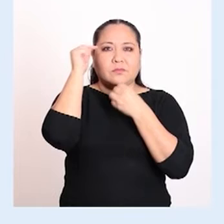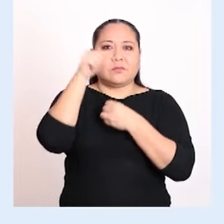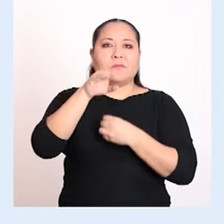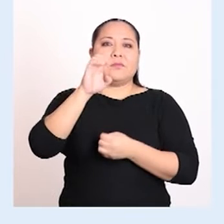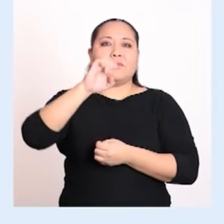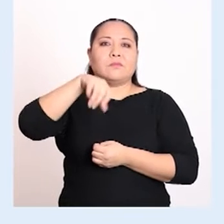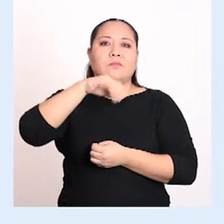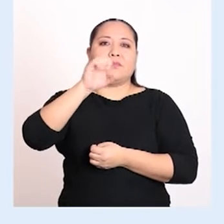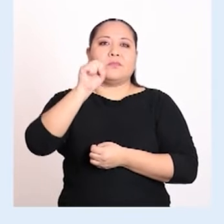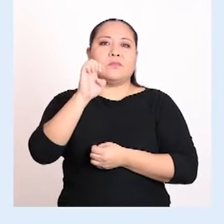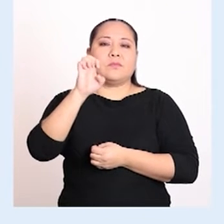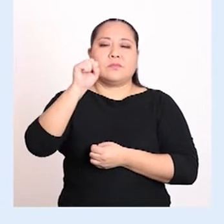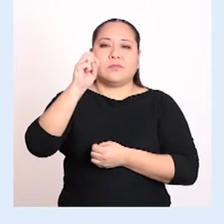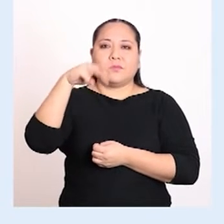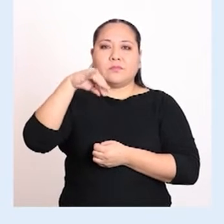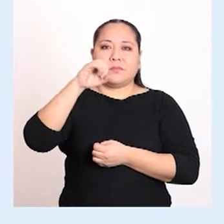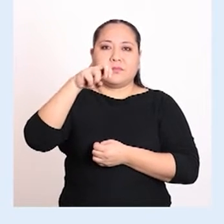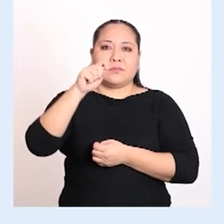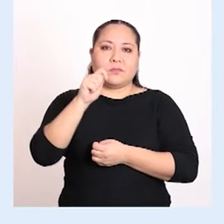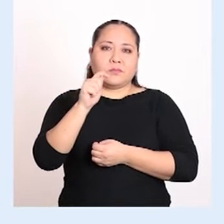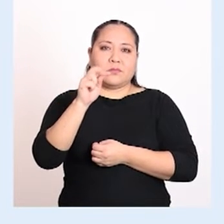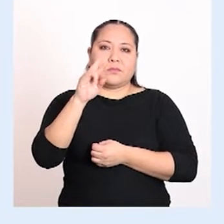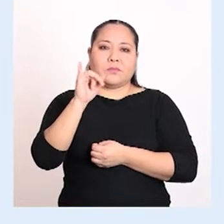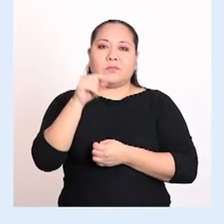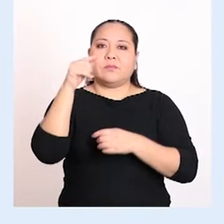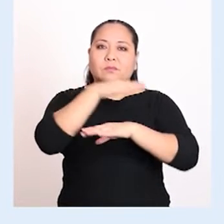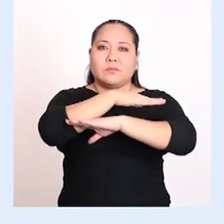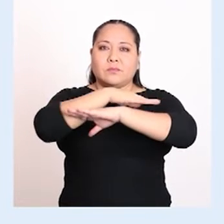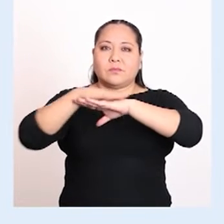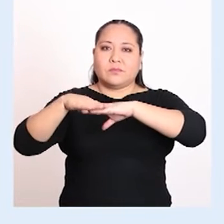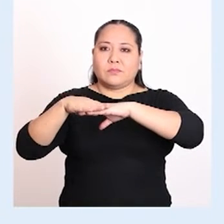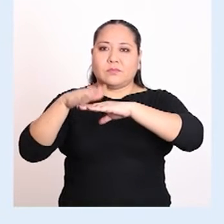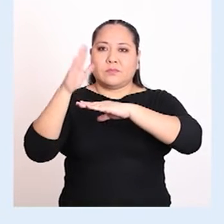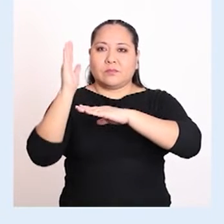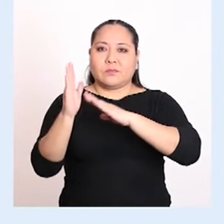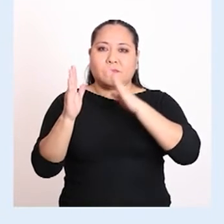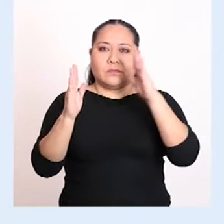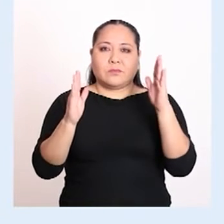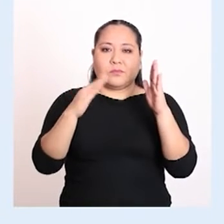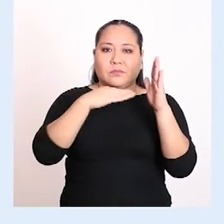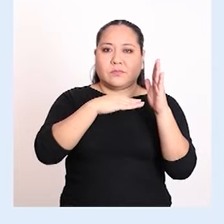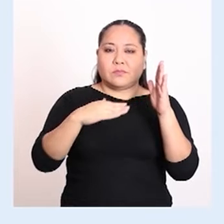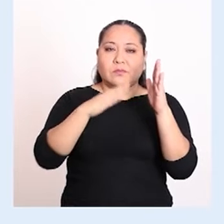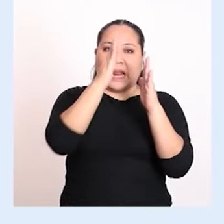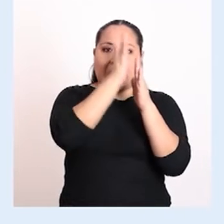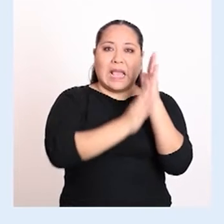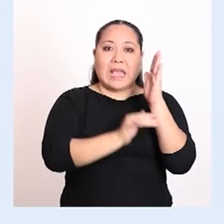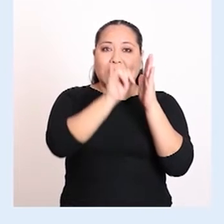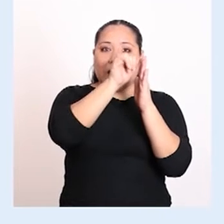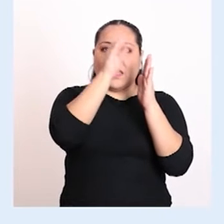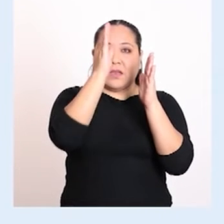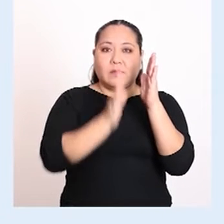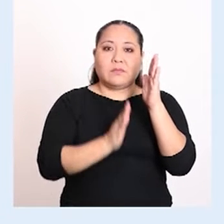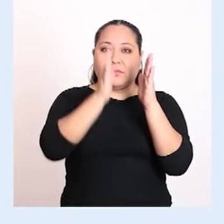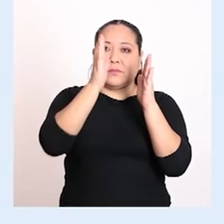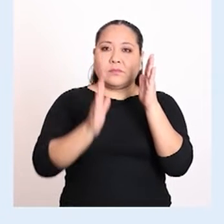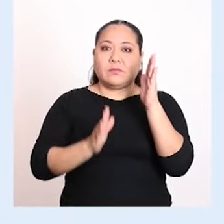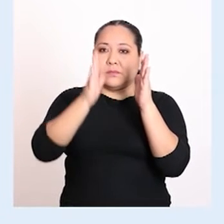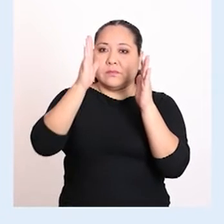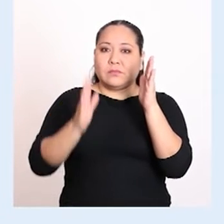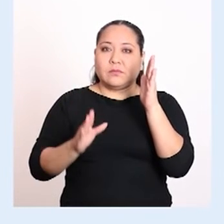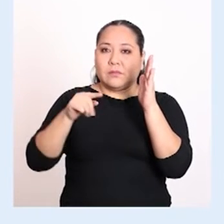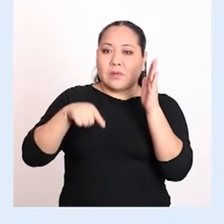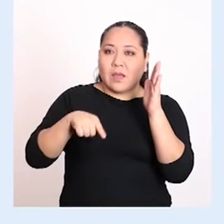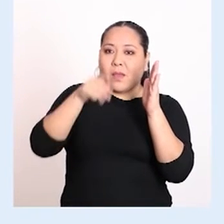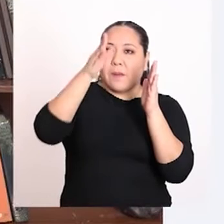de simetría. Dice, es la recta paralela al eje Y que pasa por el vértice de